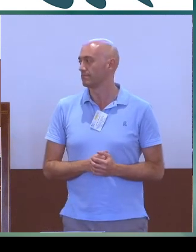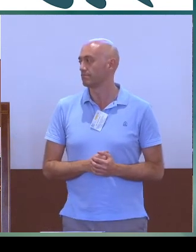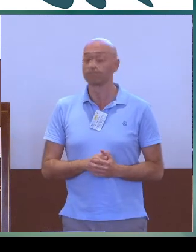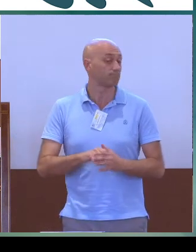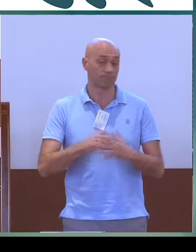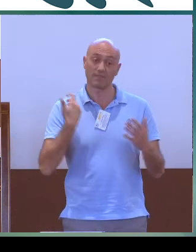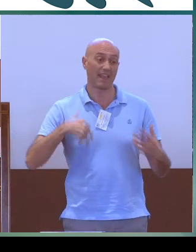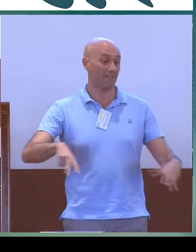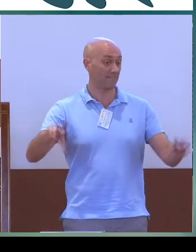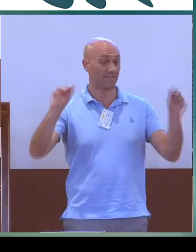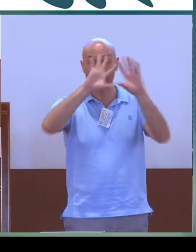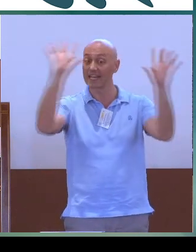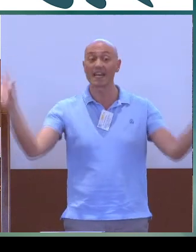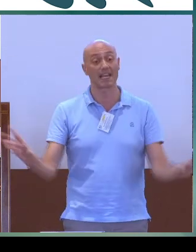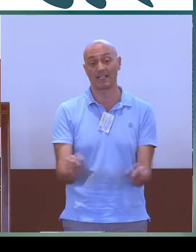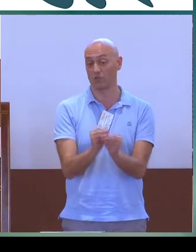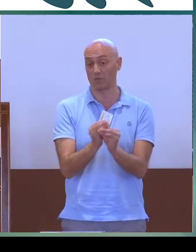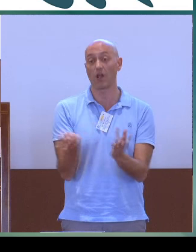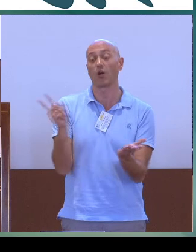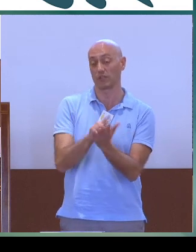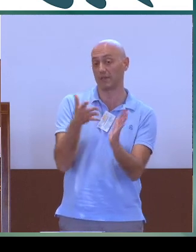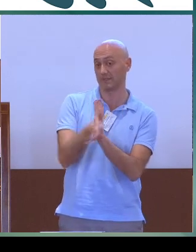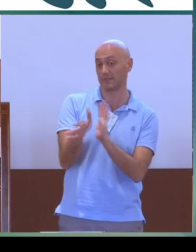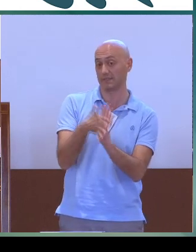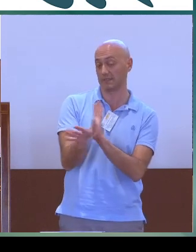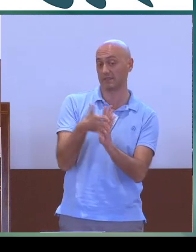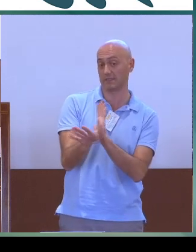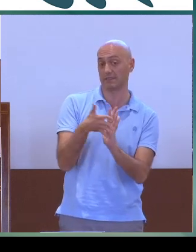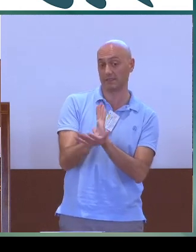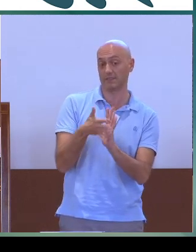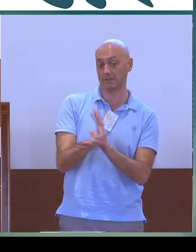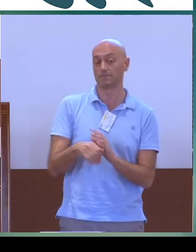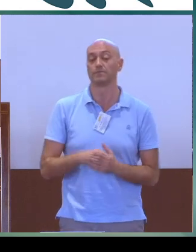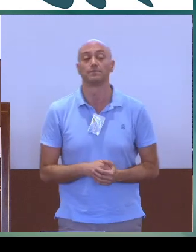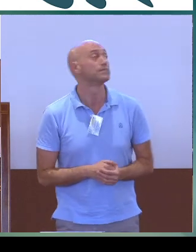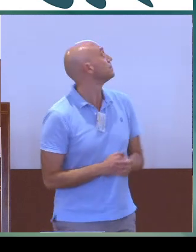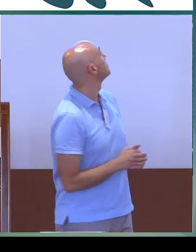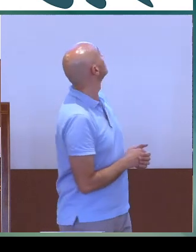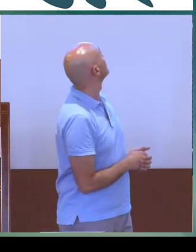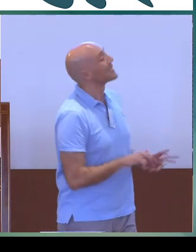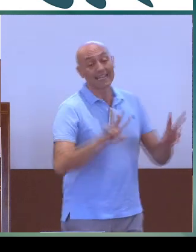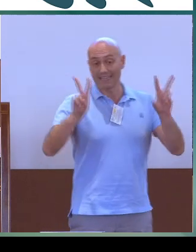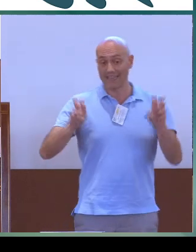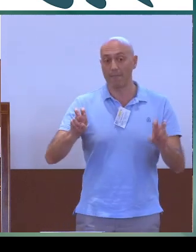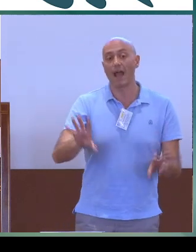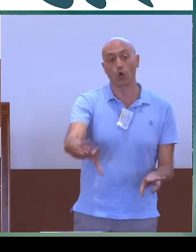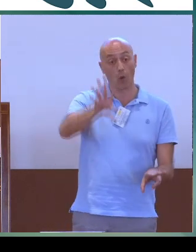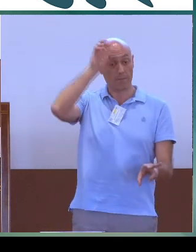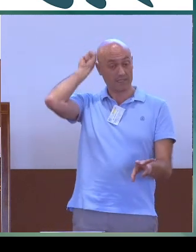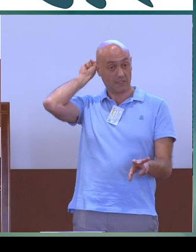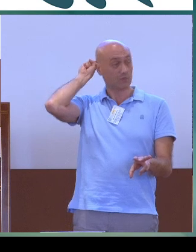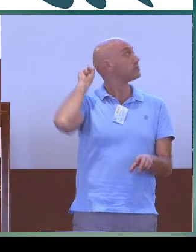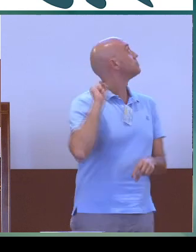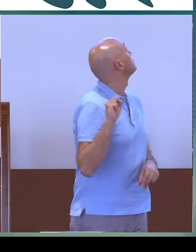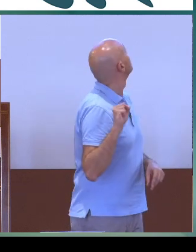Y en resumen, y también para concluir los dos experimentos, el referente a parte de la comprensión,